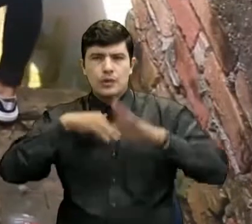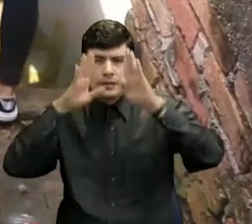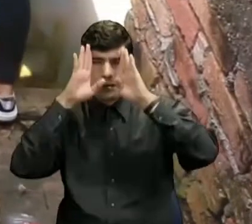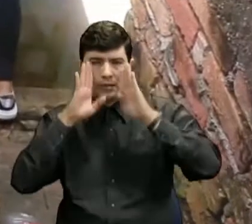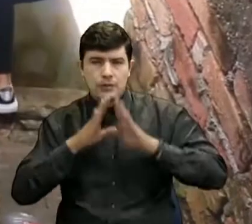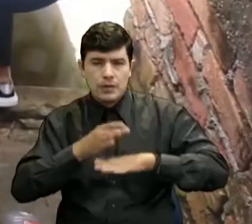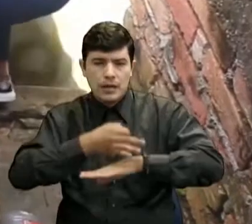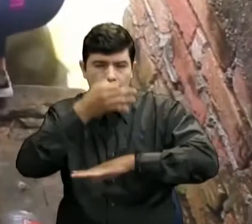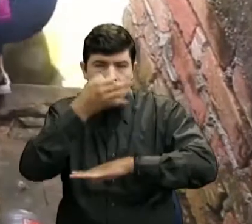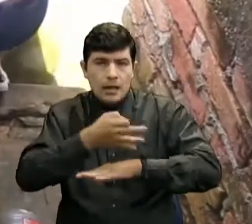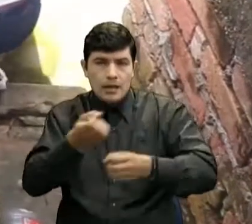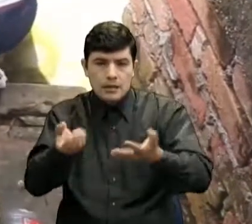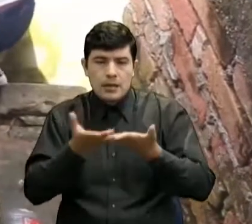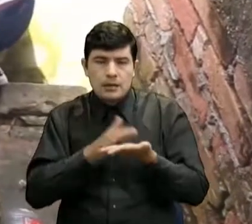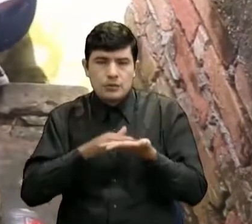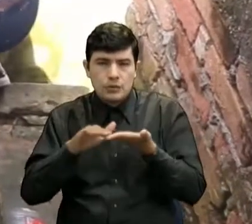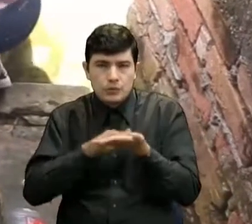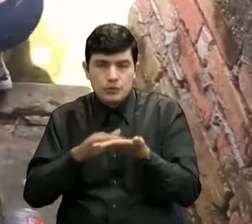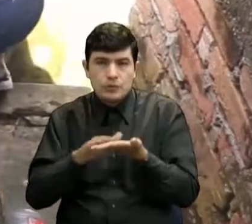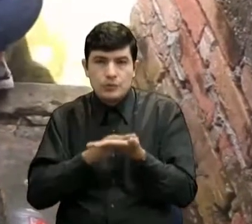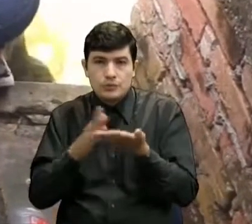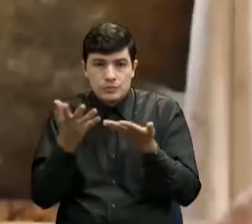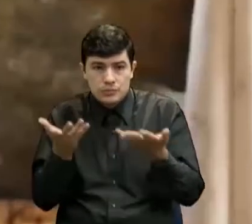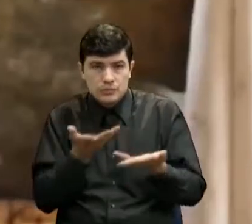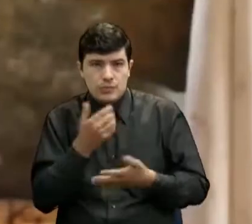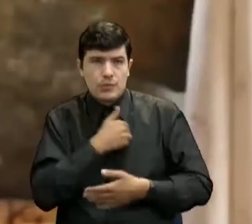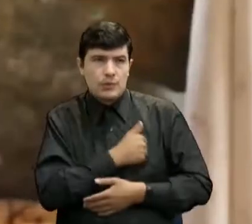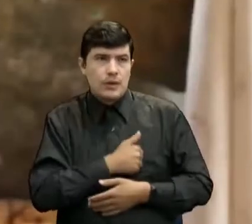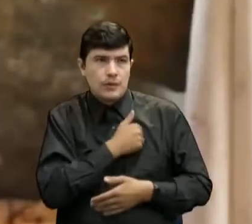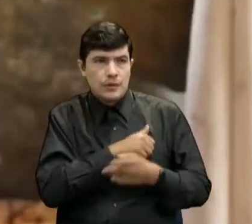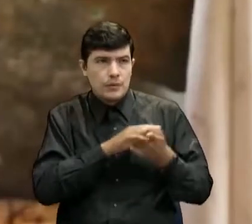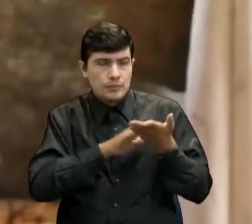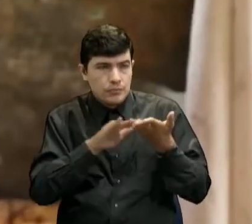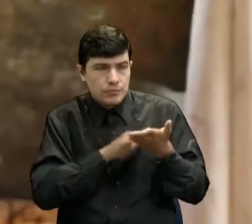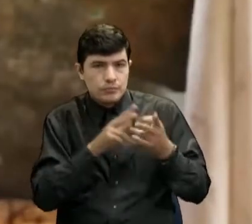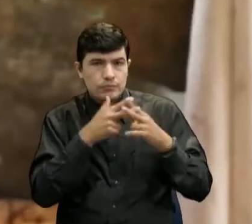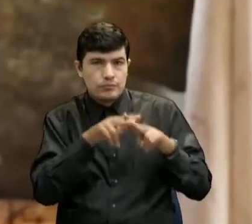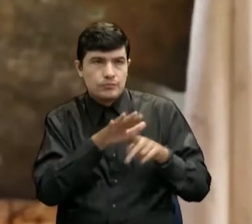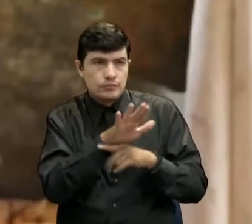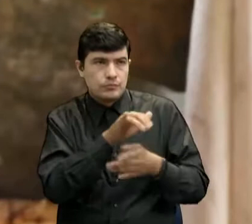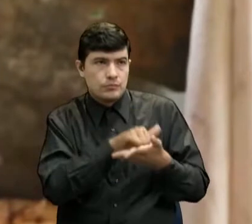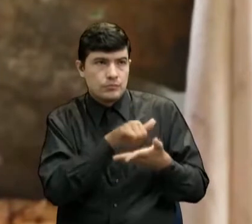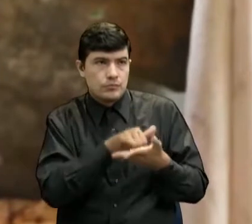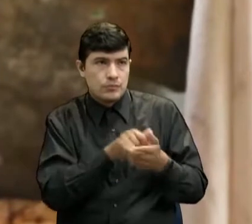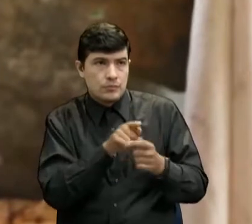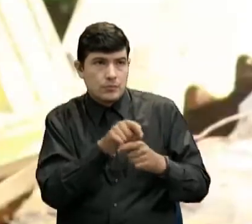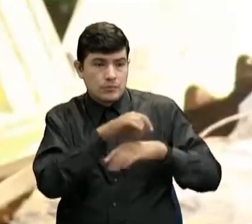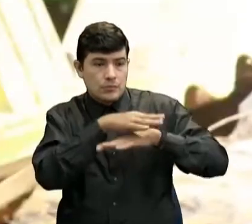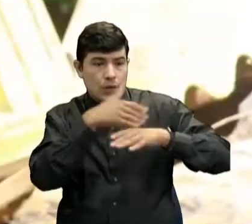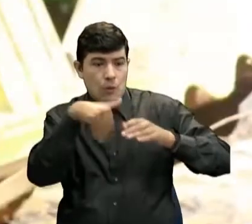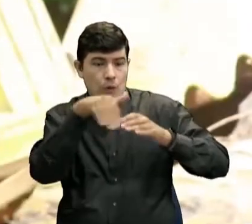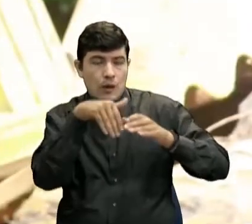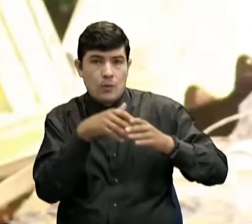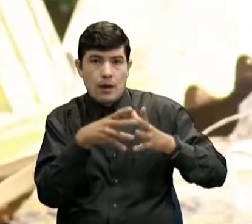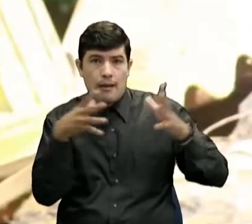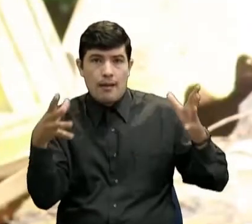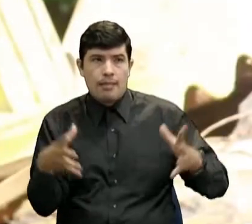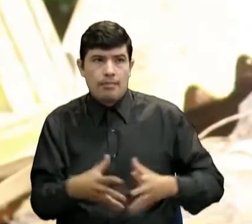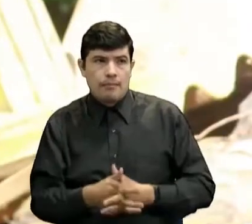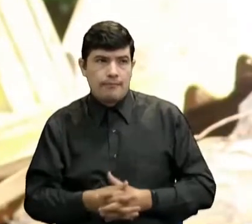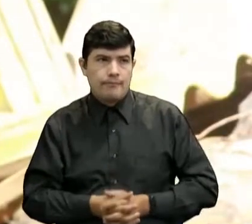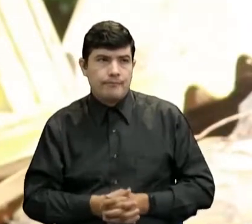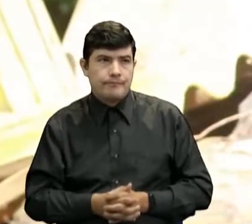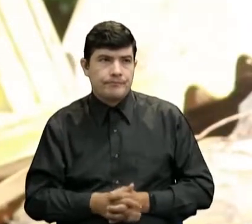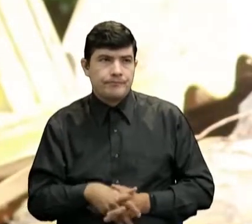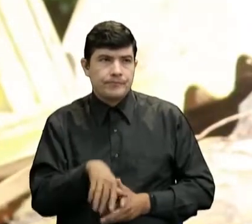y nos den solución a ver ese arreglo de eso que está tan grande de web nosotros